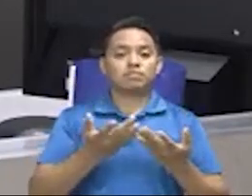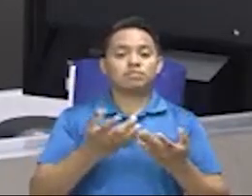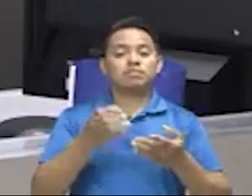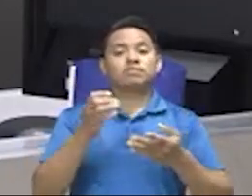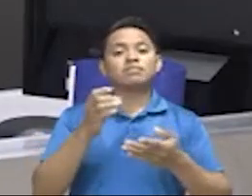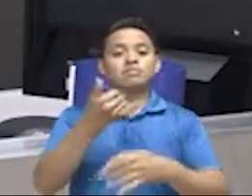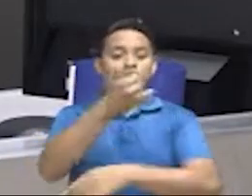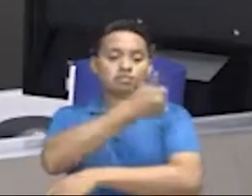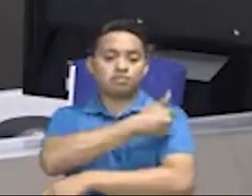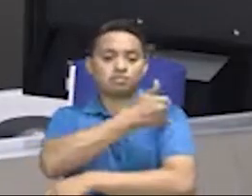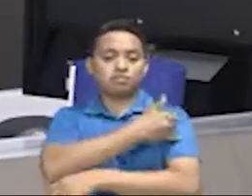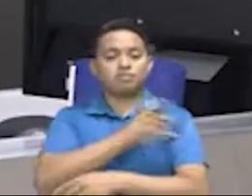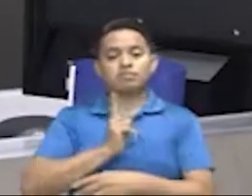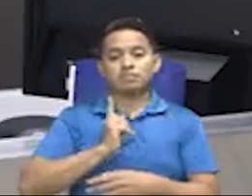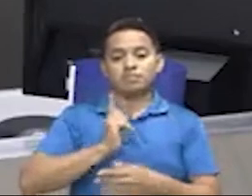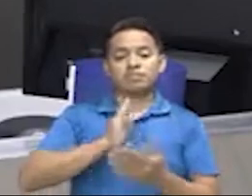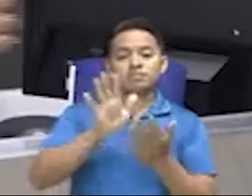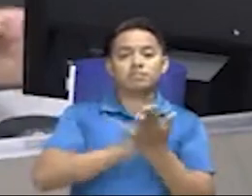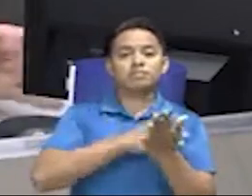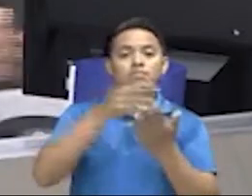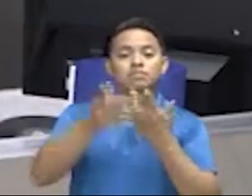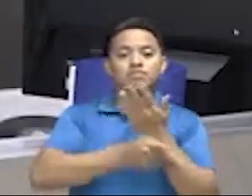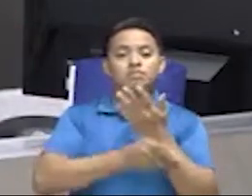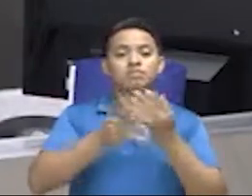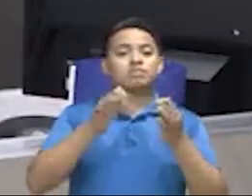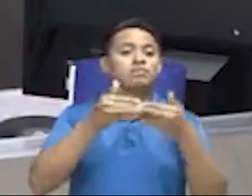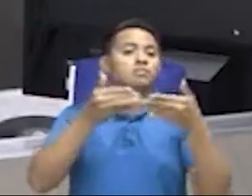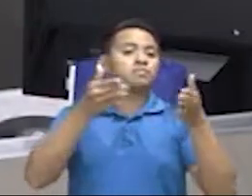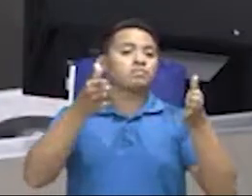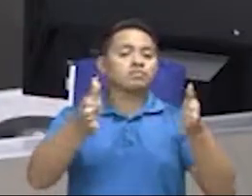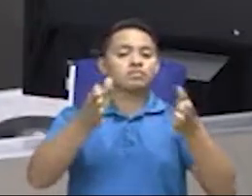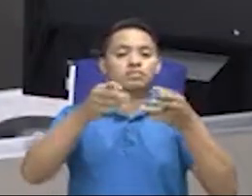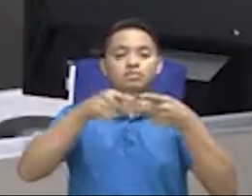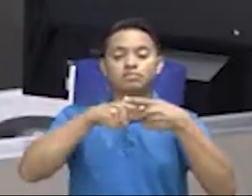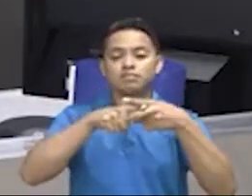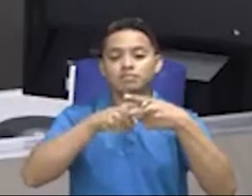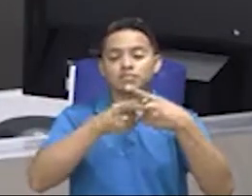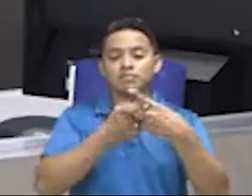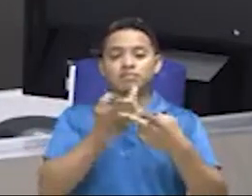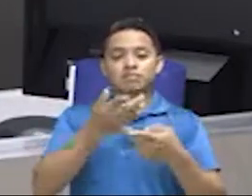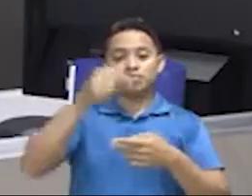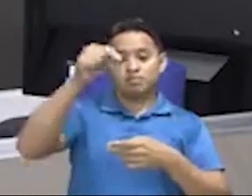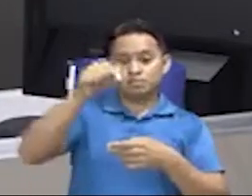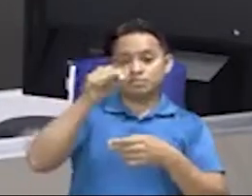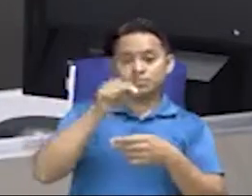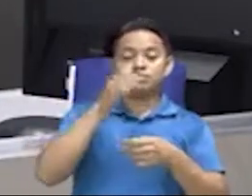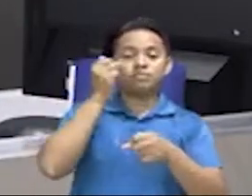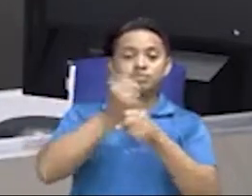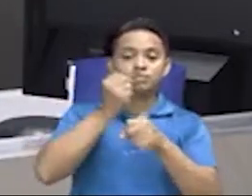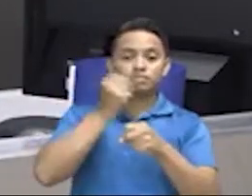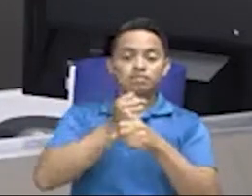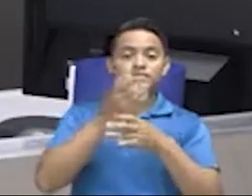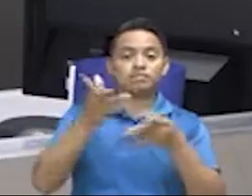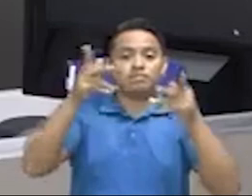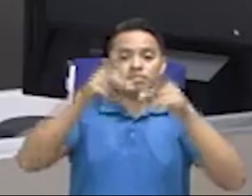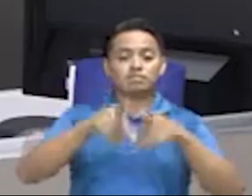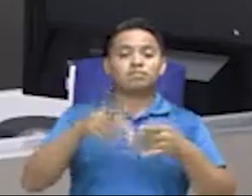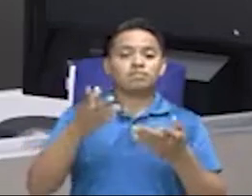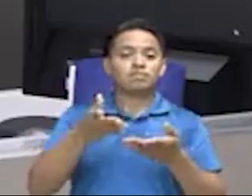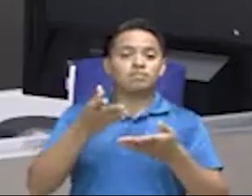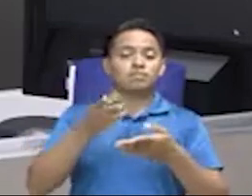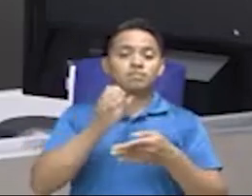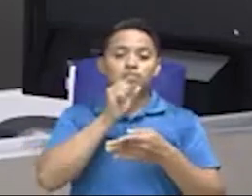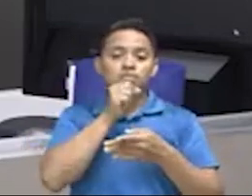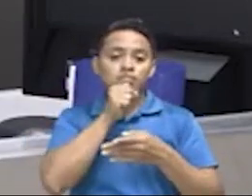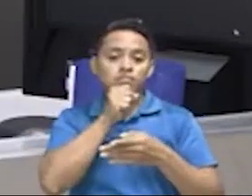Social también tiene un programa que dio apertura a que los trabajadores y además los jubilados accedieran